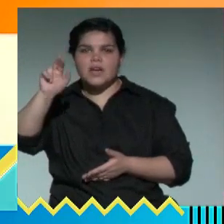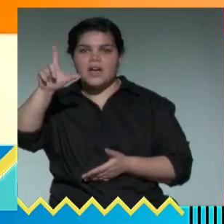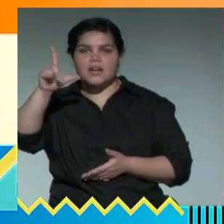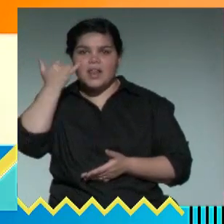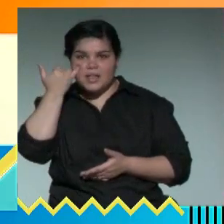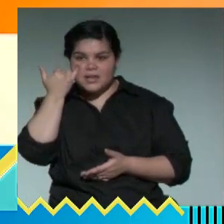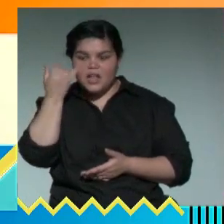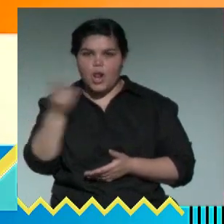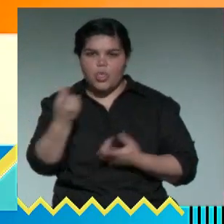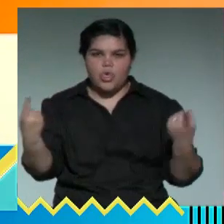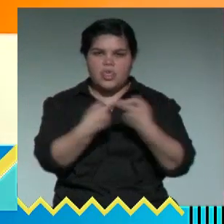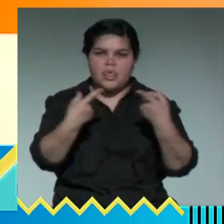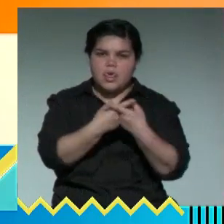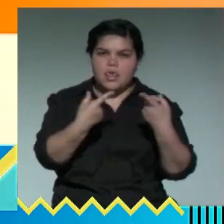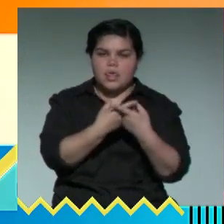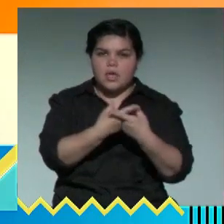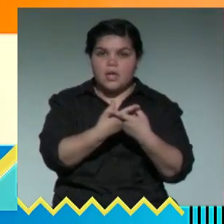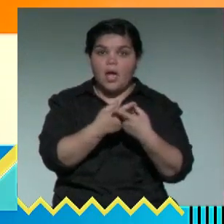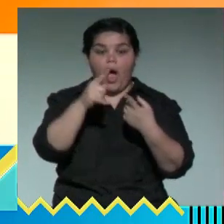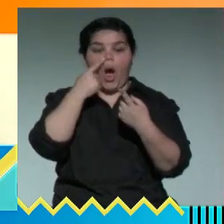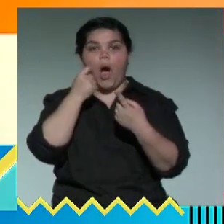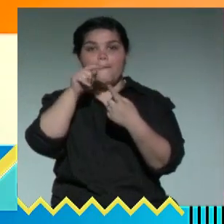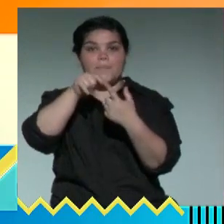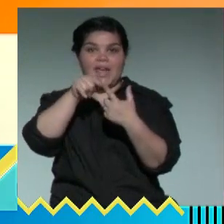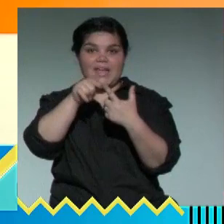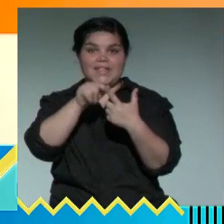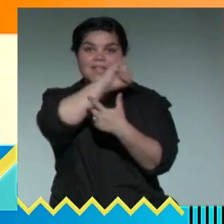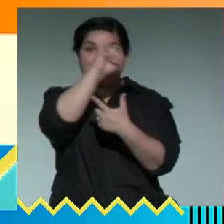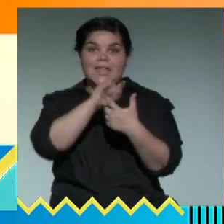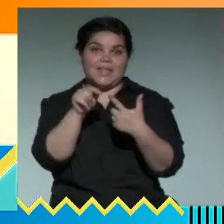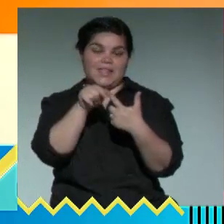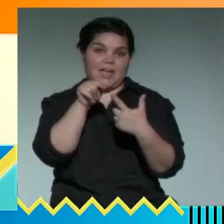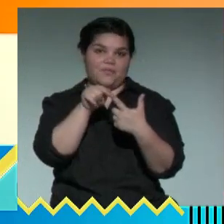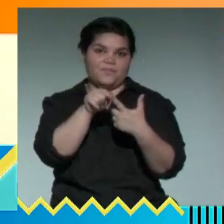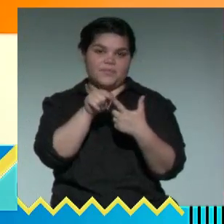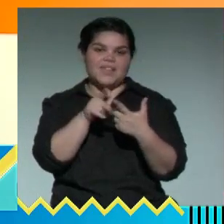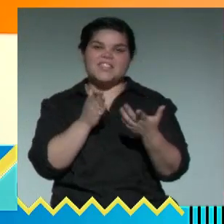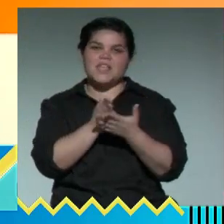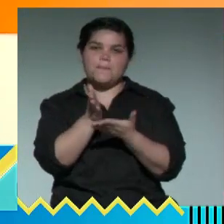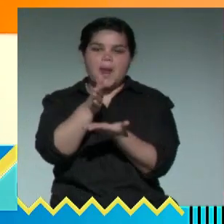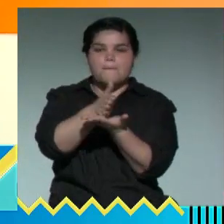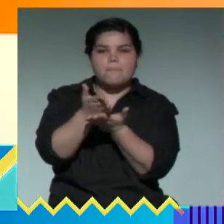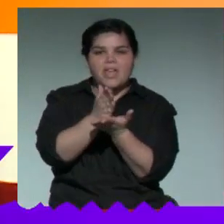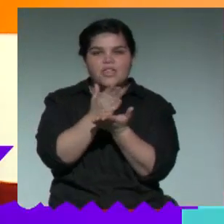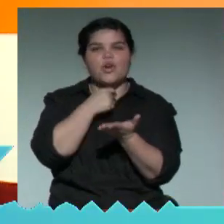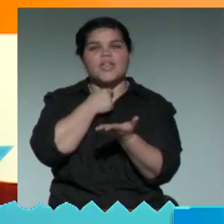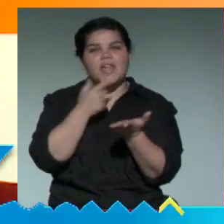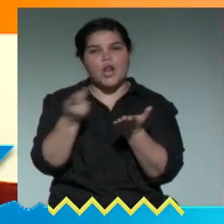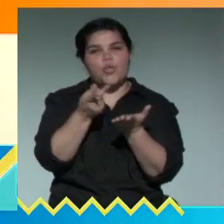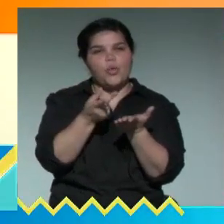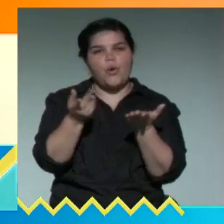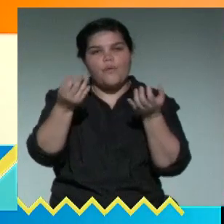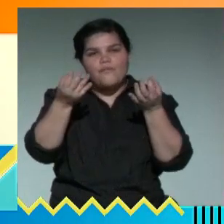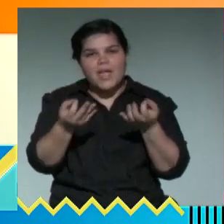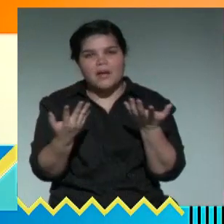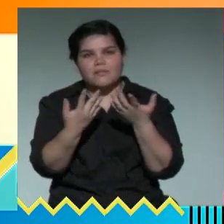como mediando y como una especie de unión entre ellos. Pero más allá de eso, es interesante lo que se generaba a